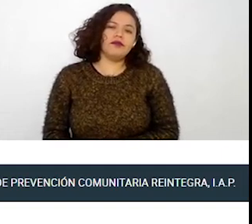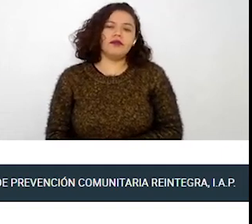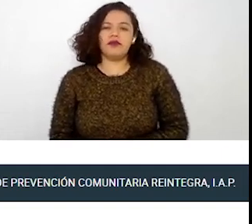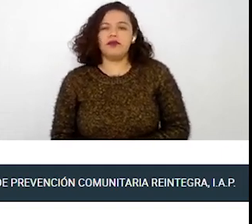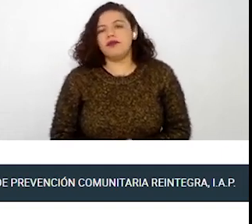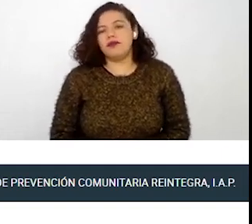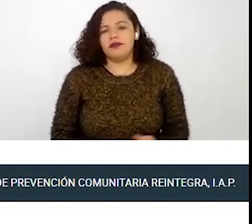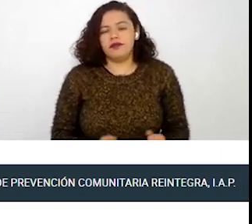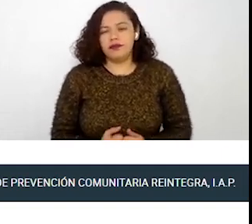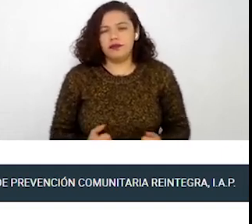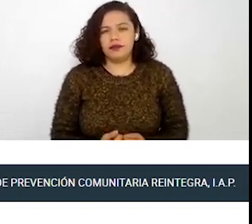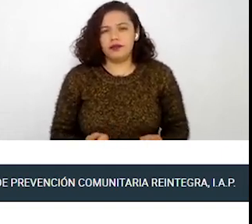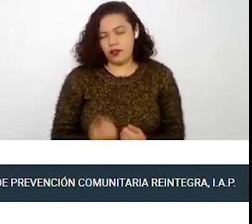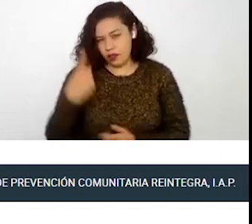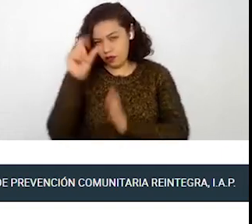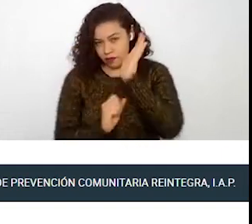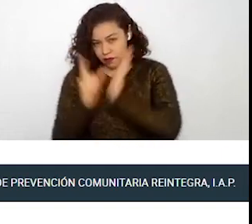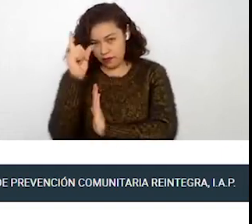van a ser mensuales